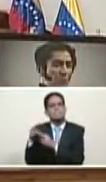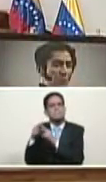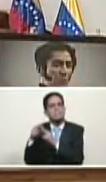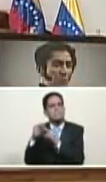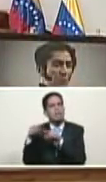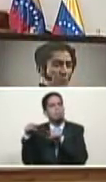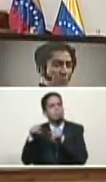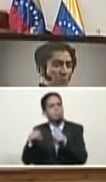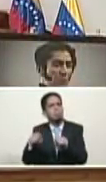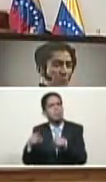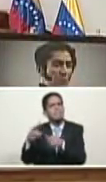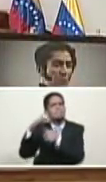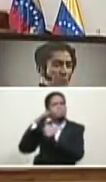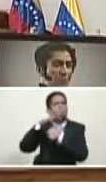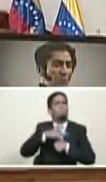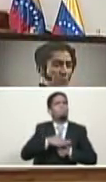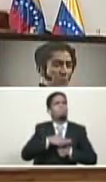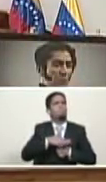dólar asesino.